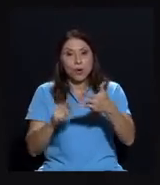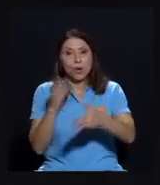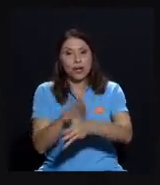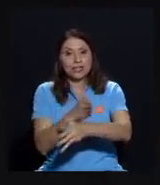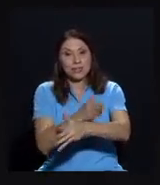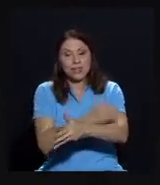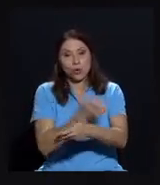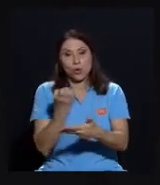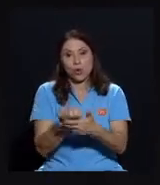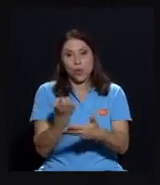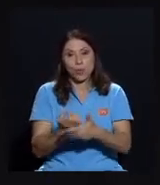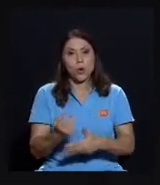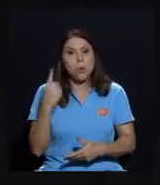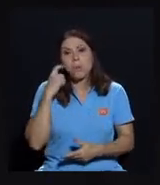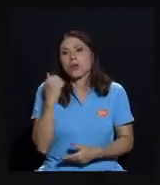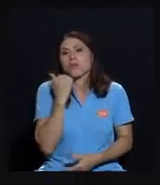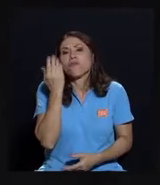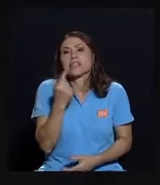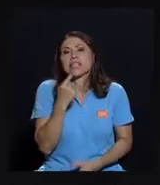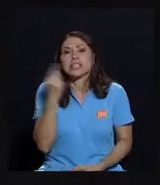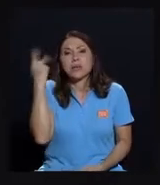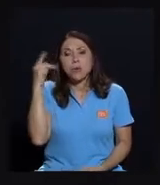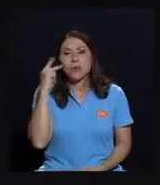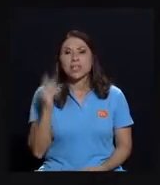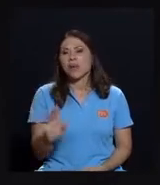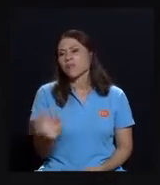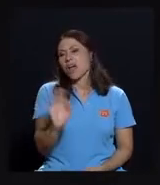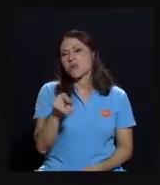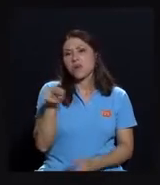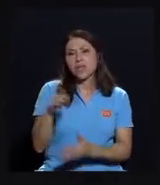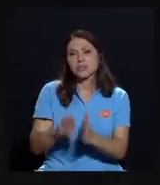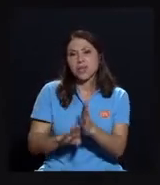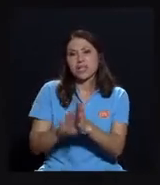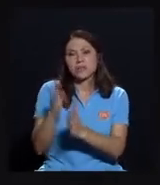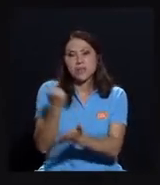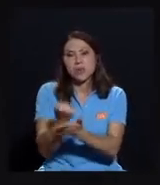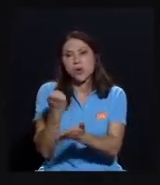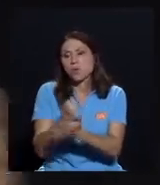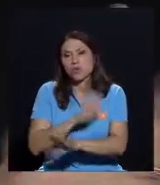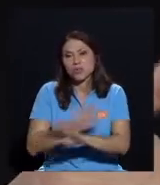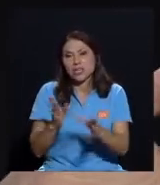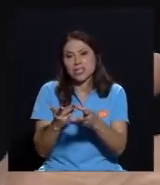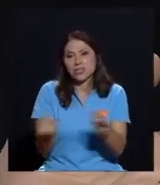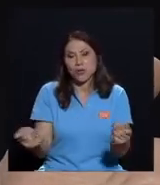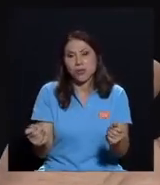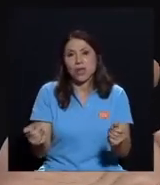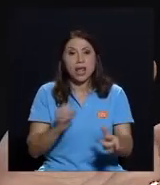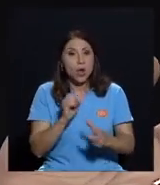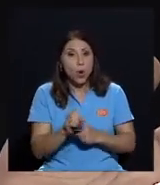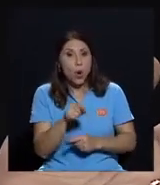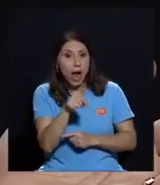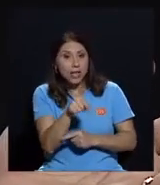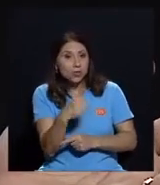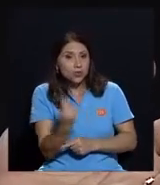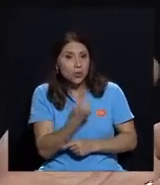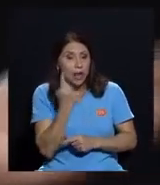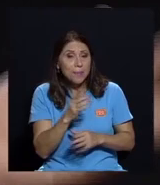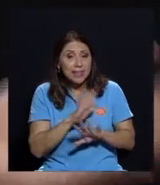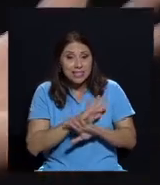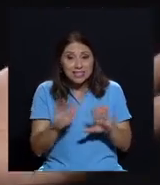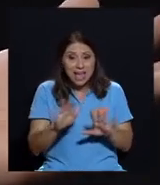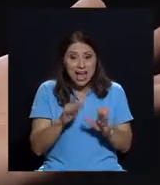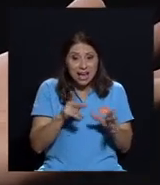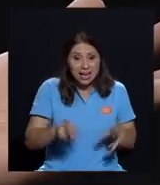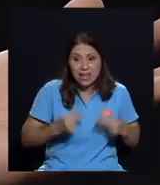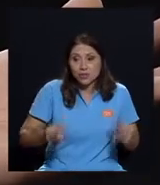porque la política ha sido muy fácil decir no eso con crecimiento económico nada más se resuelve o eso sólo recortando todos los gastos se resuelve